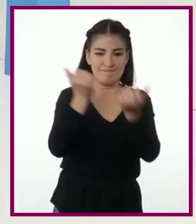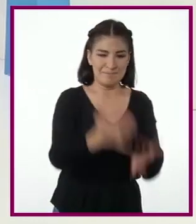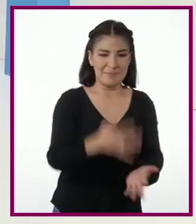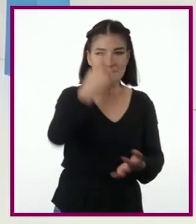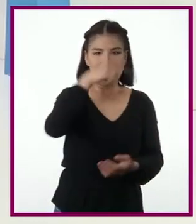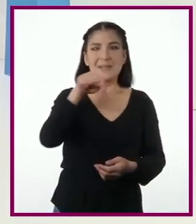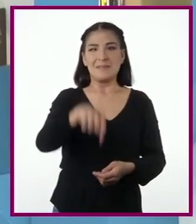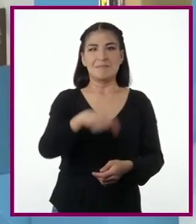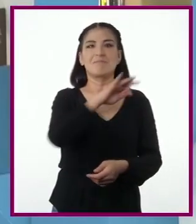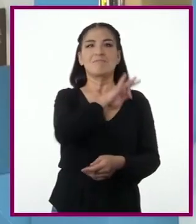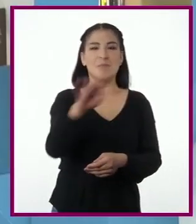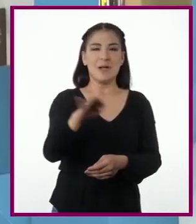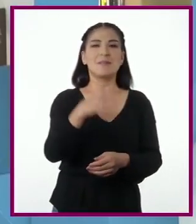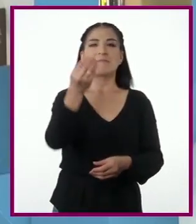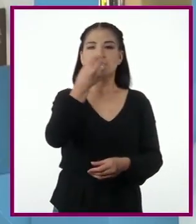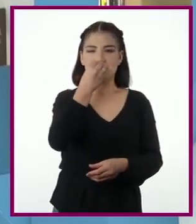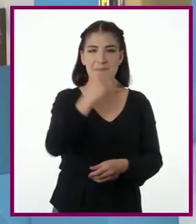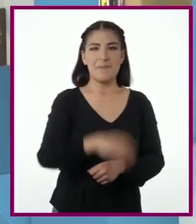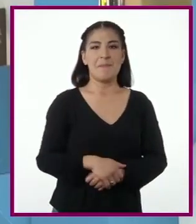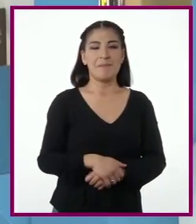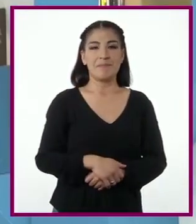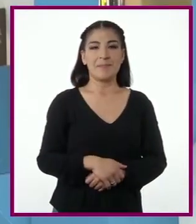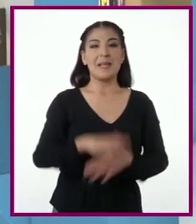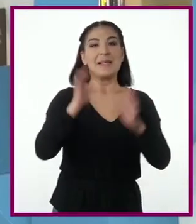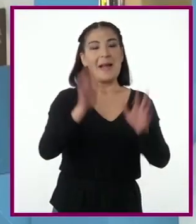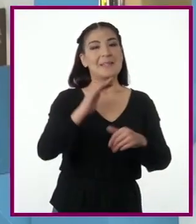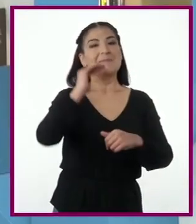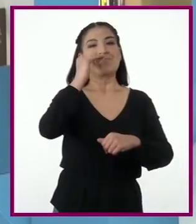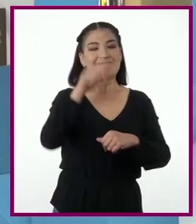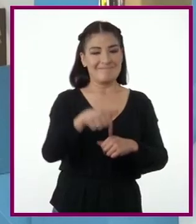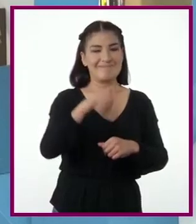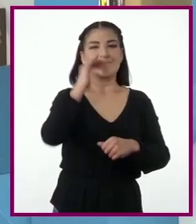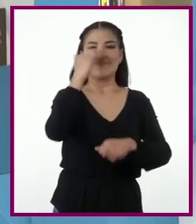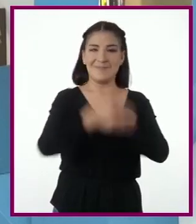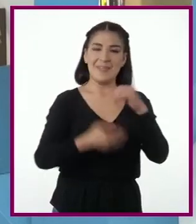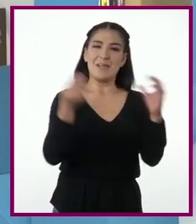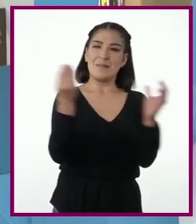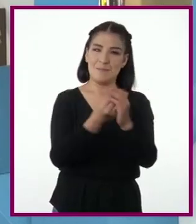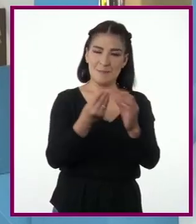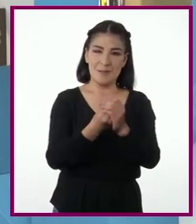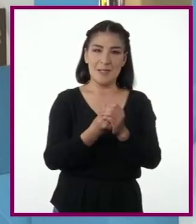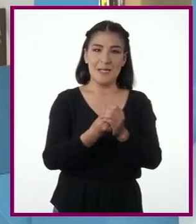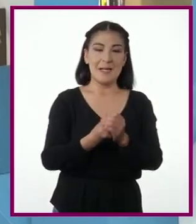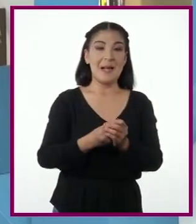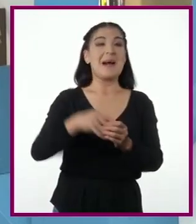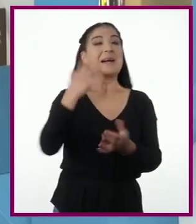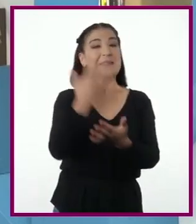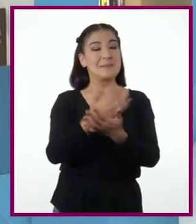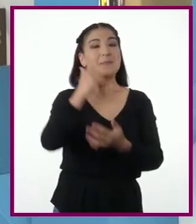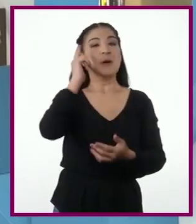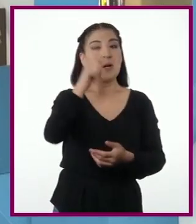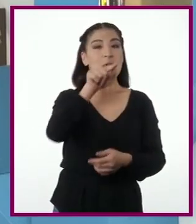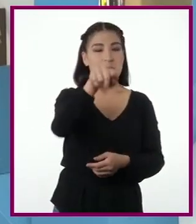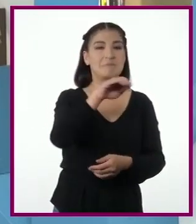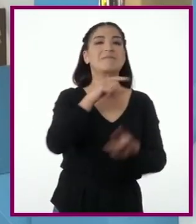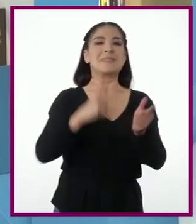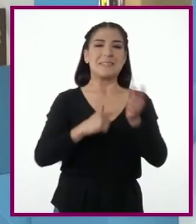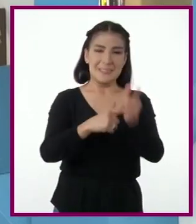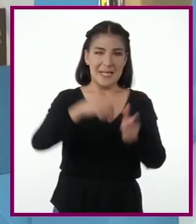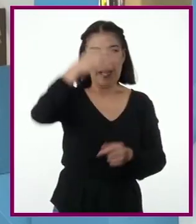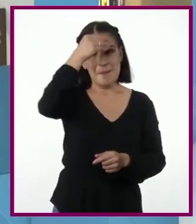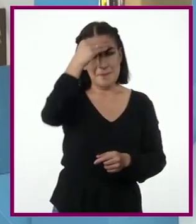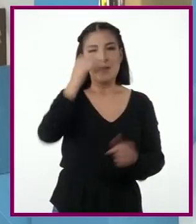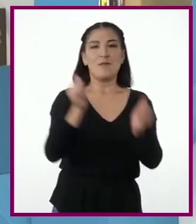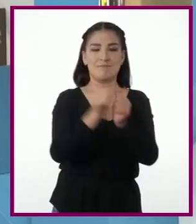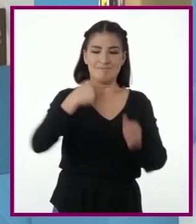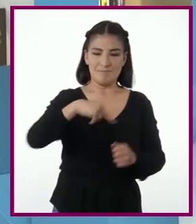para su consumo. Hemos llegado al fin de esta sesión. Esperemos estén aprendiendo con nosotros